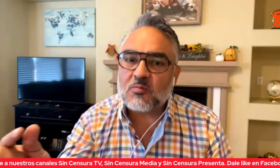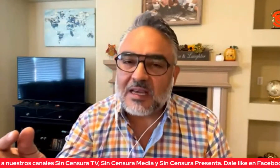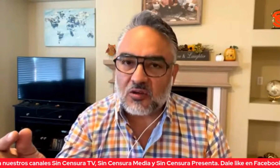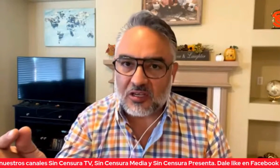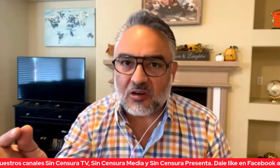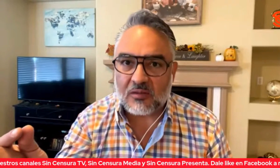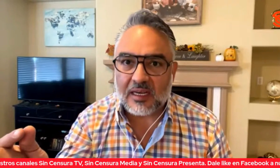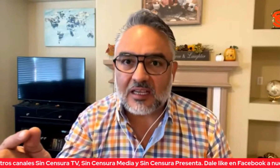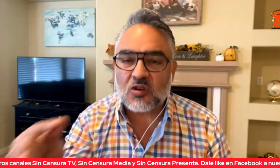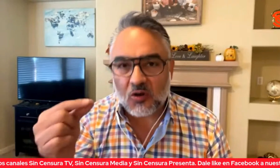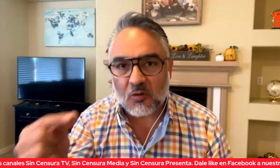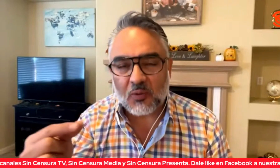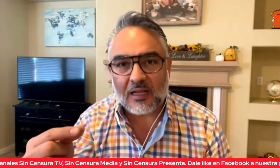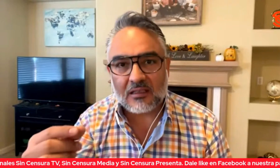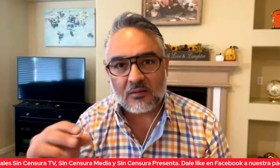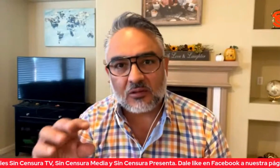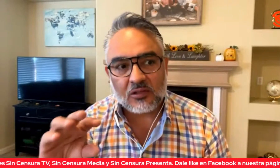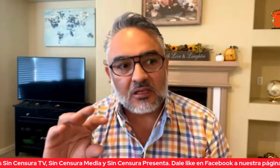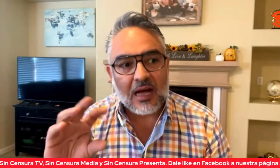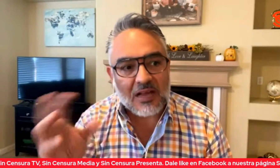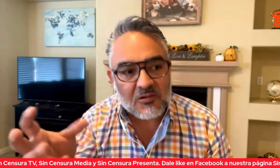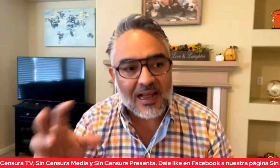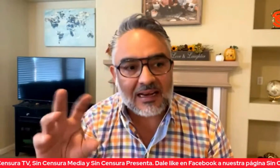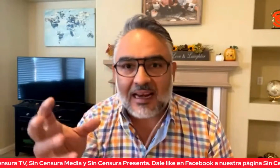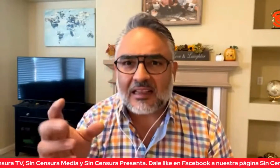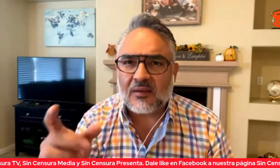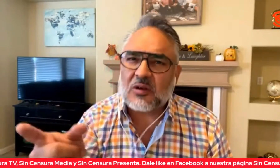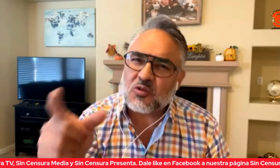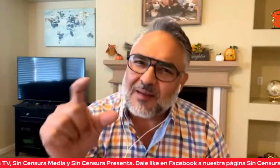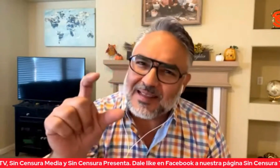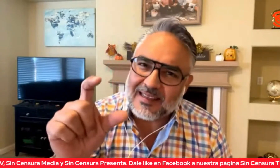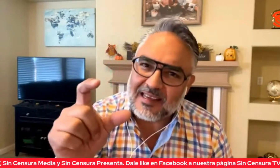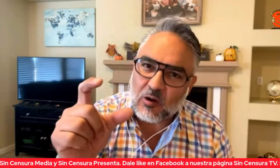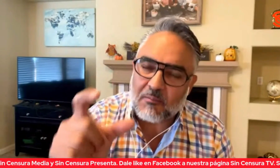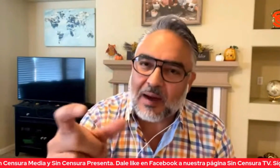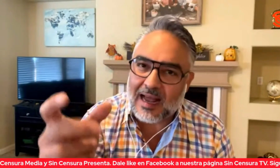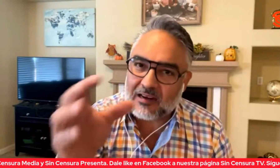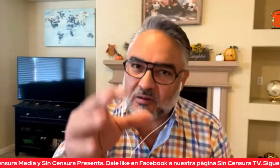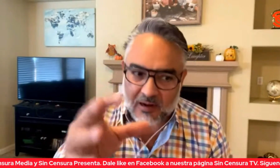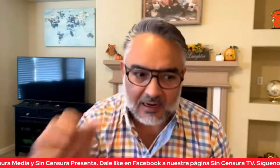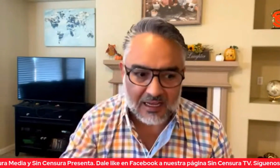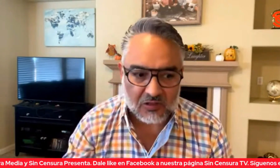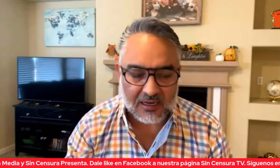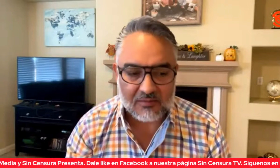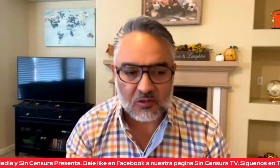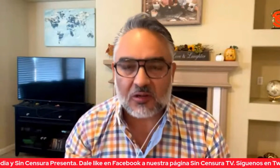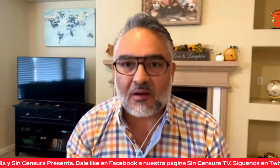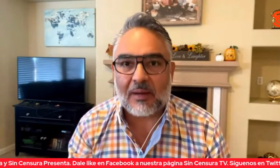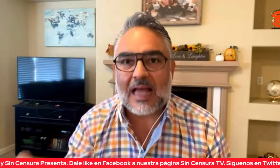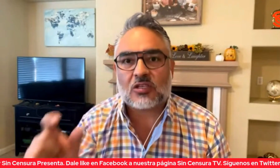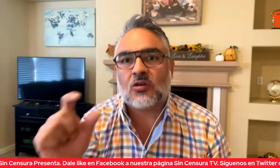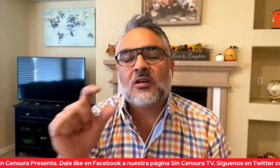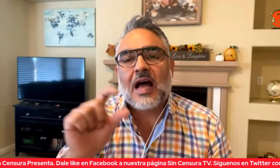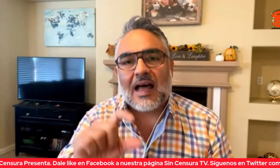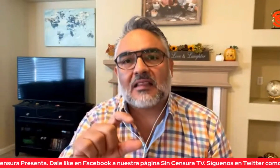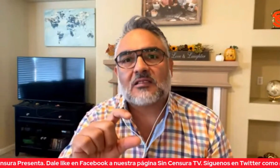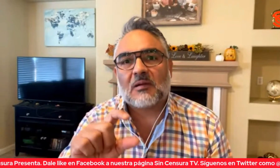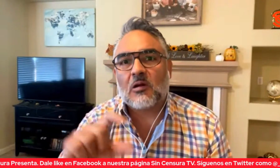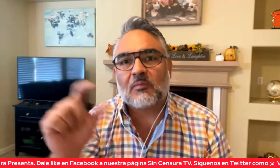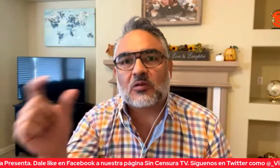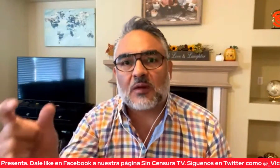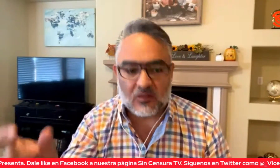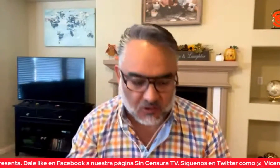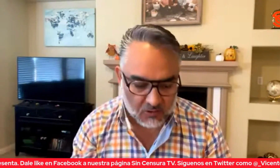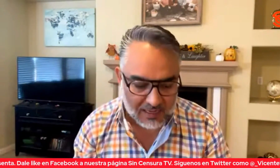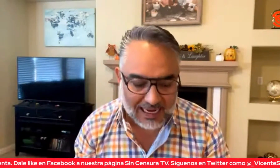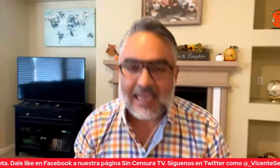también en los medios de comunicación corporativos hay una narrativa no solamente de comparar, como en el caso de Raimundo Rivapalacio, a Andrés